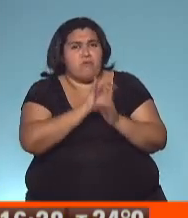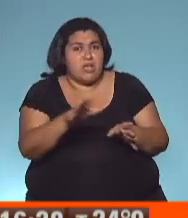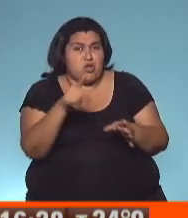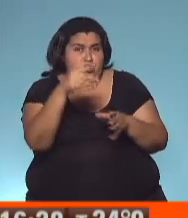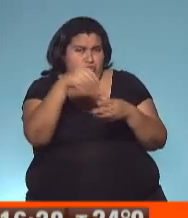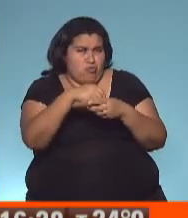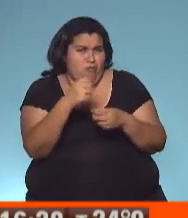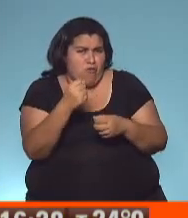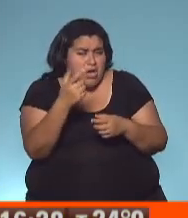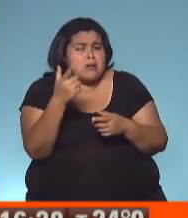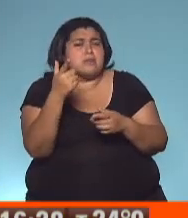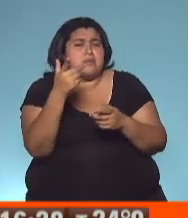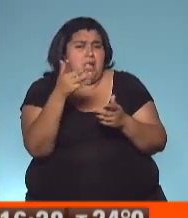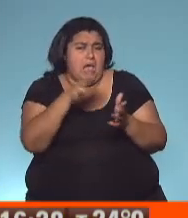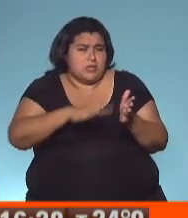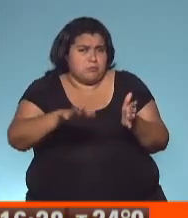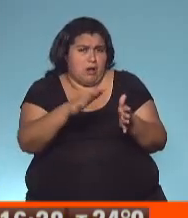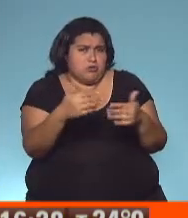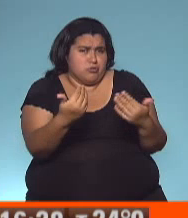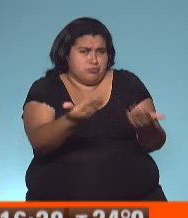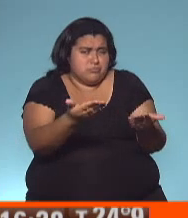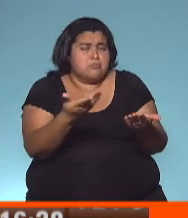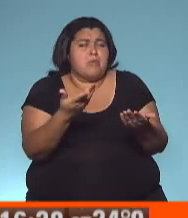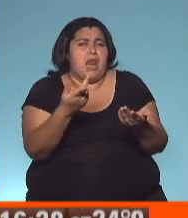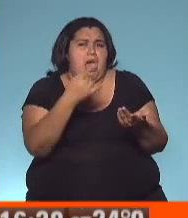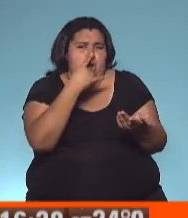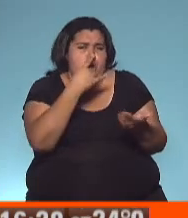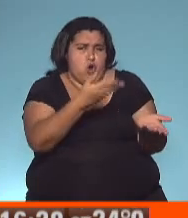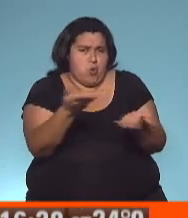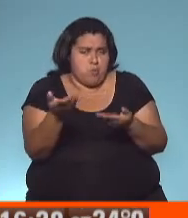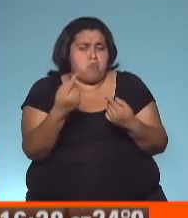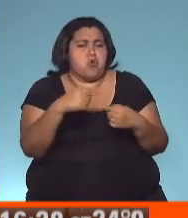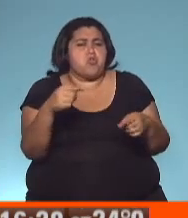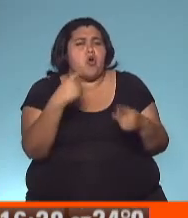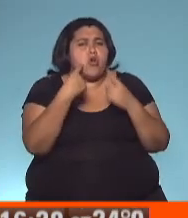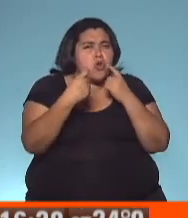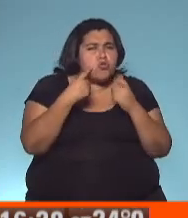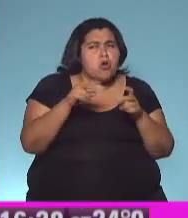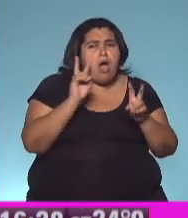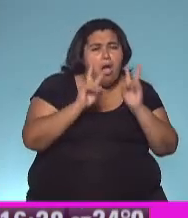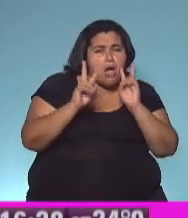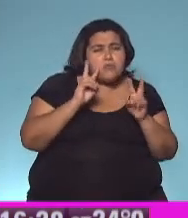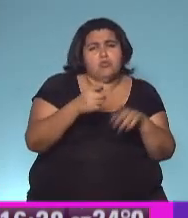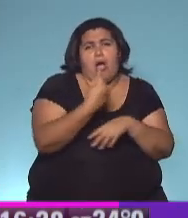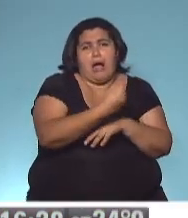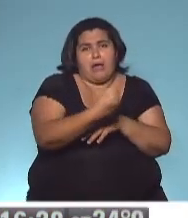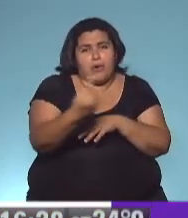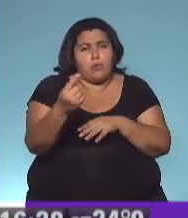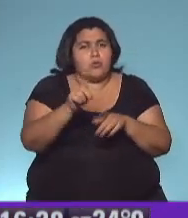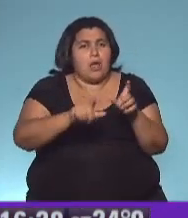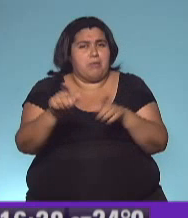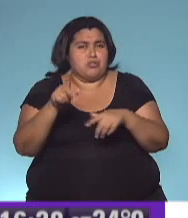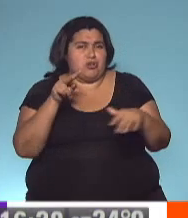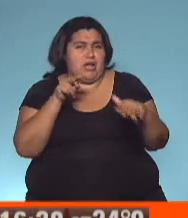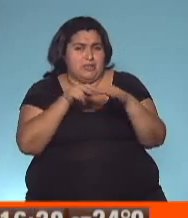enfermedad, los espacios necesarios para poder estar cómodos y estar controlando a cada uno de los que estén